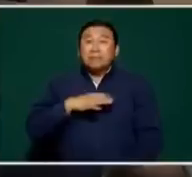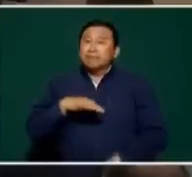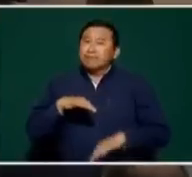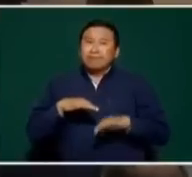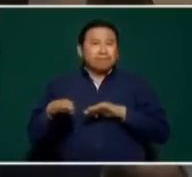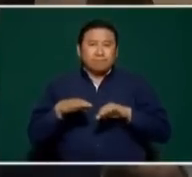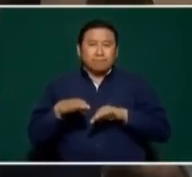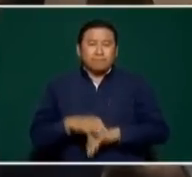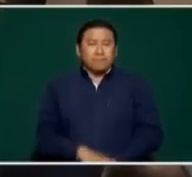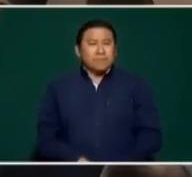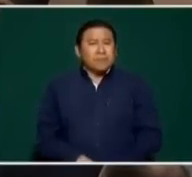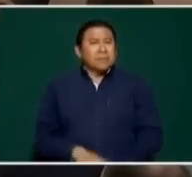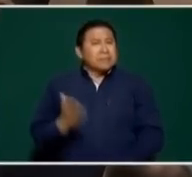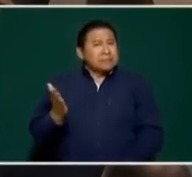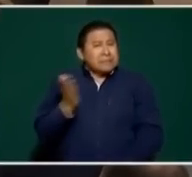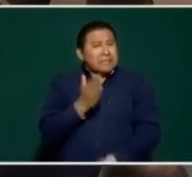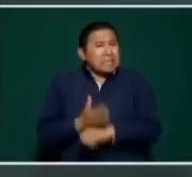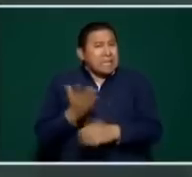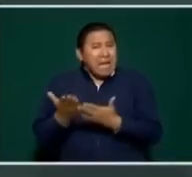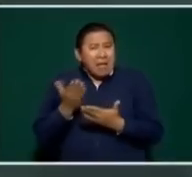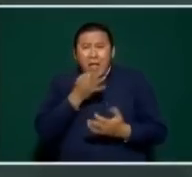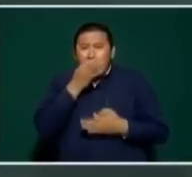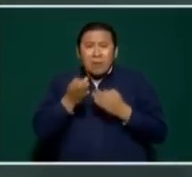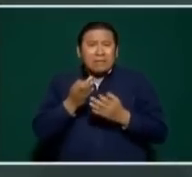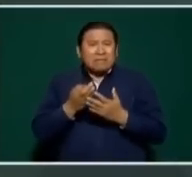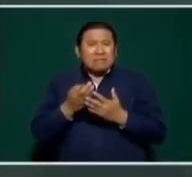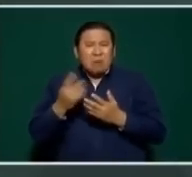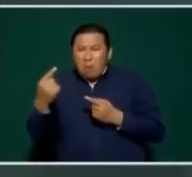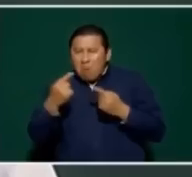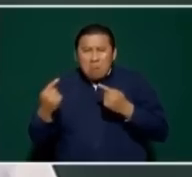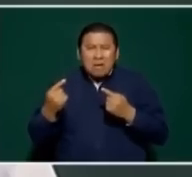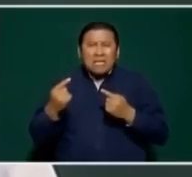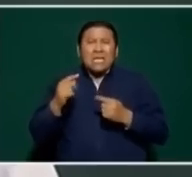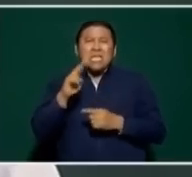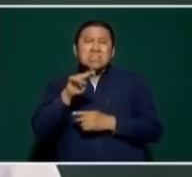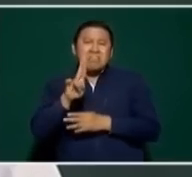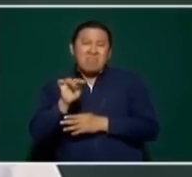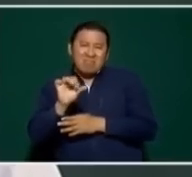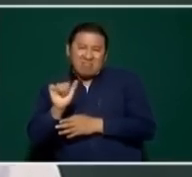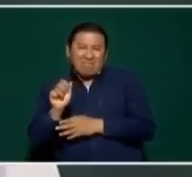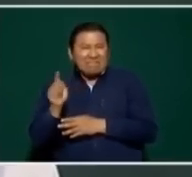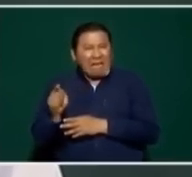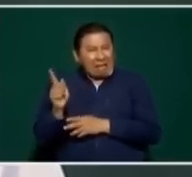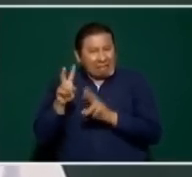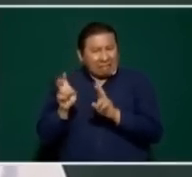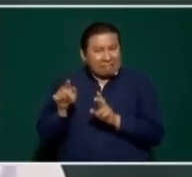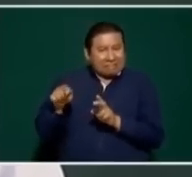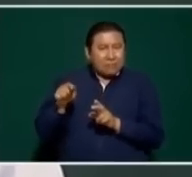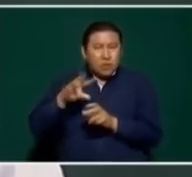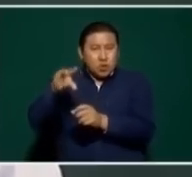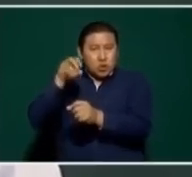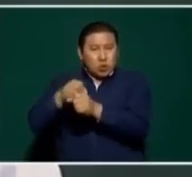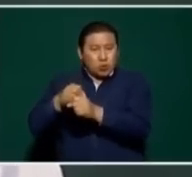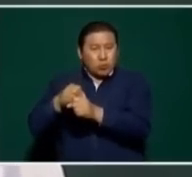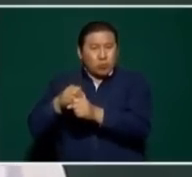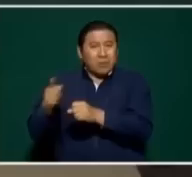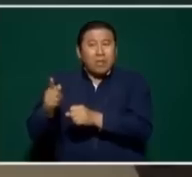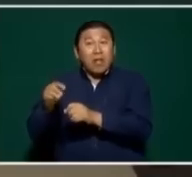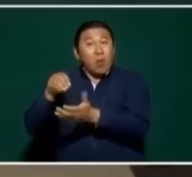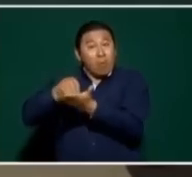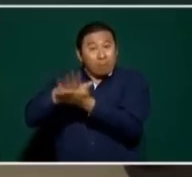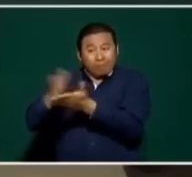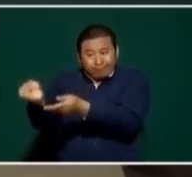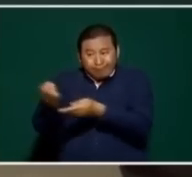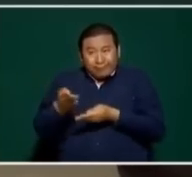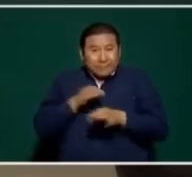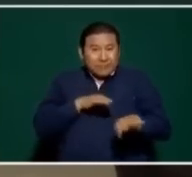empleo, que antes les llamaban de manera despectiva ninis, todos van a ser